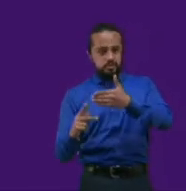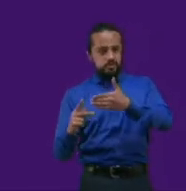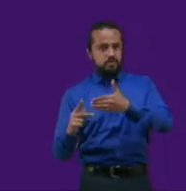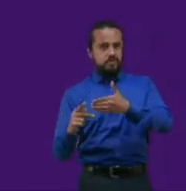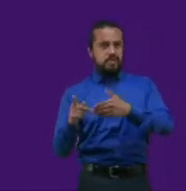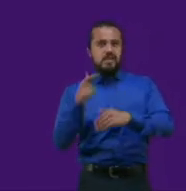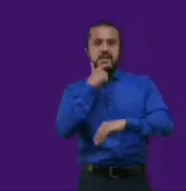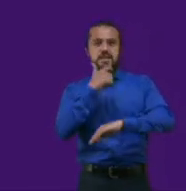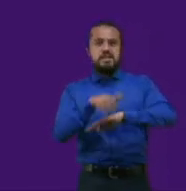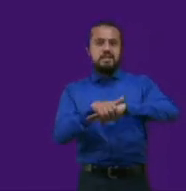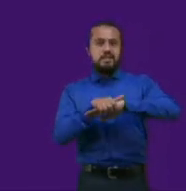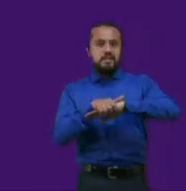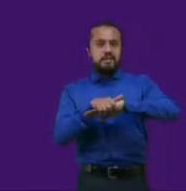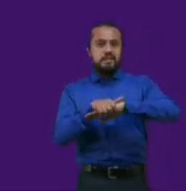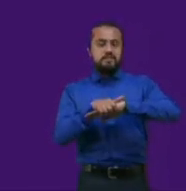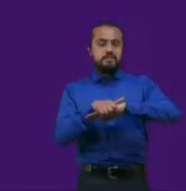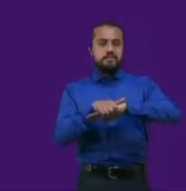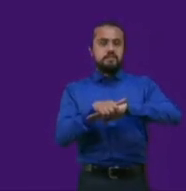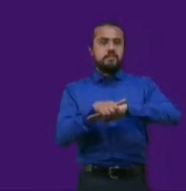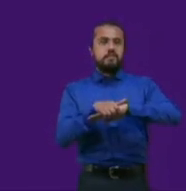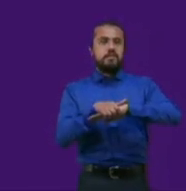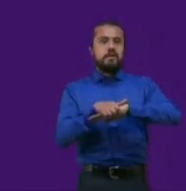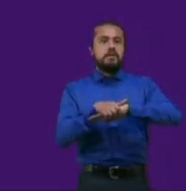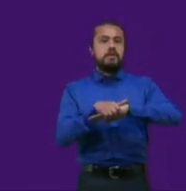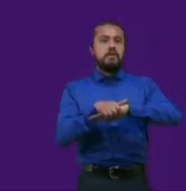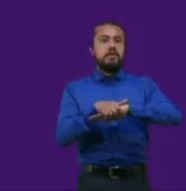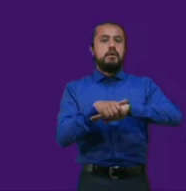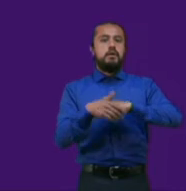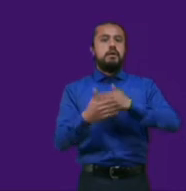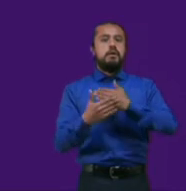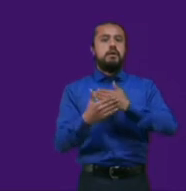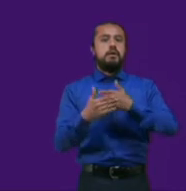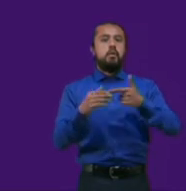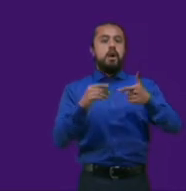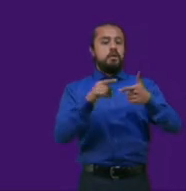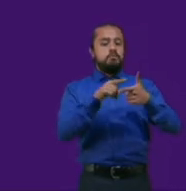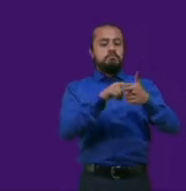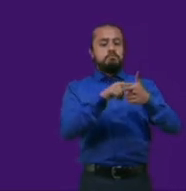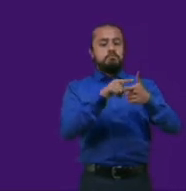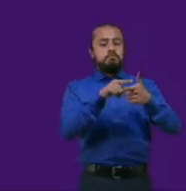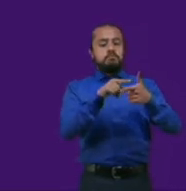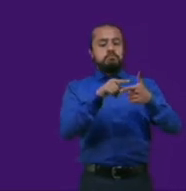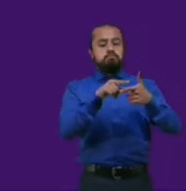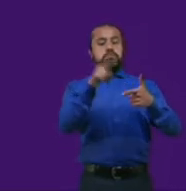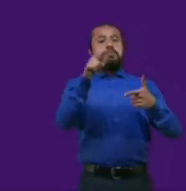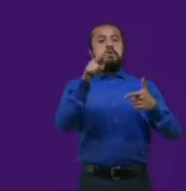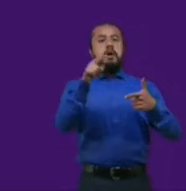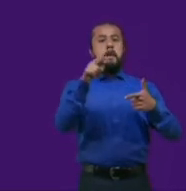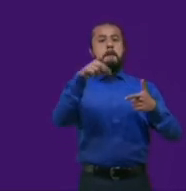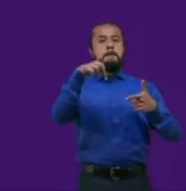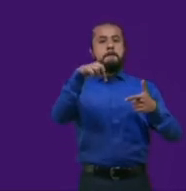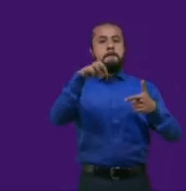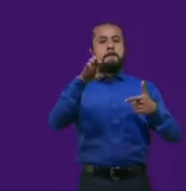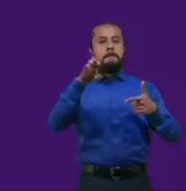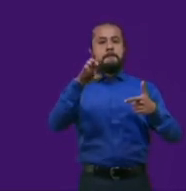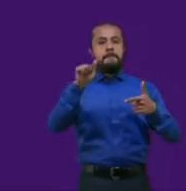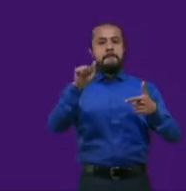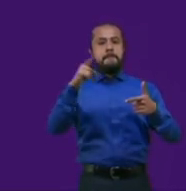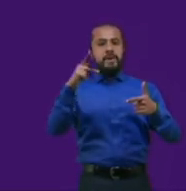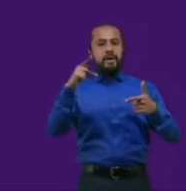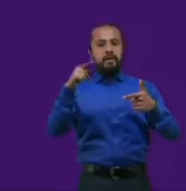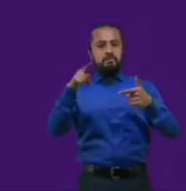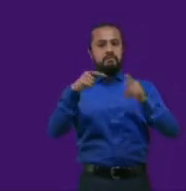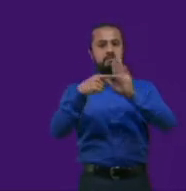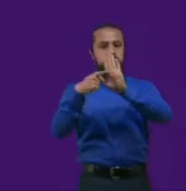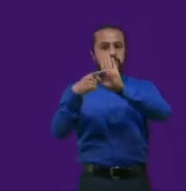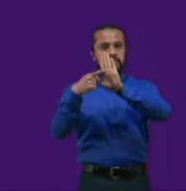inglés llaman el hockey stick, el momento ese donde la curva se dispara, con lo que está pasando en tu negocio hoy, con las tendencias. ¿Cómo